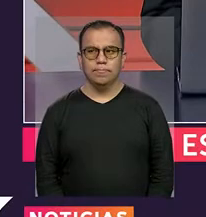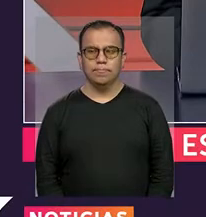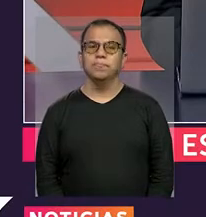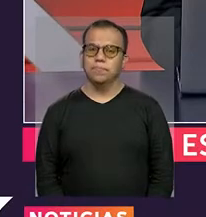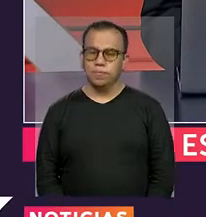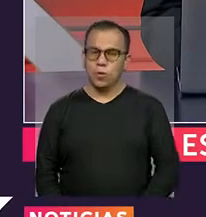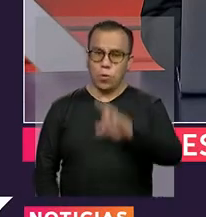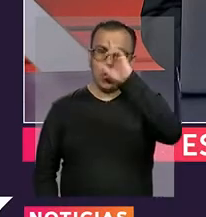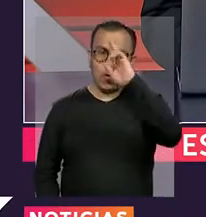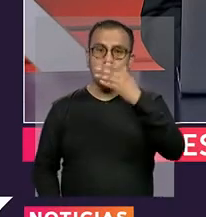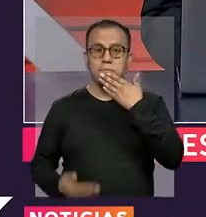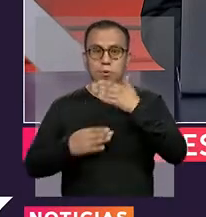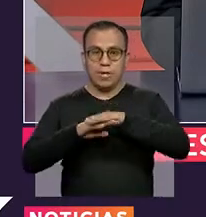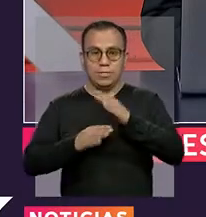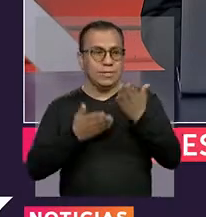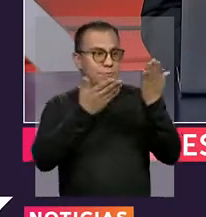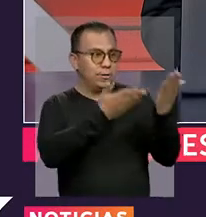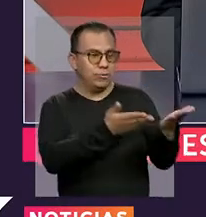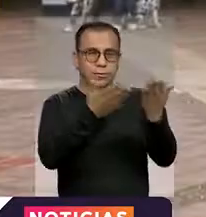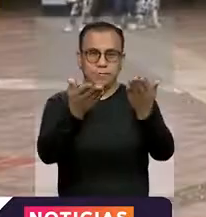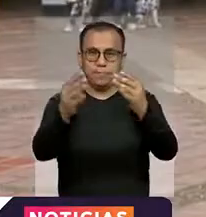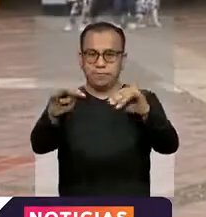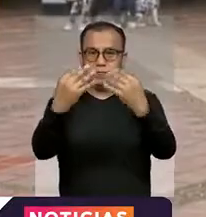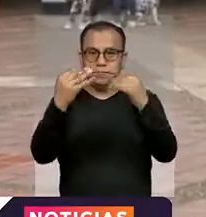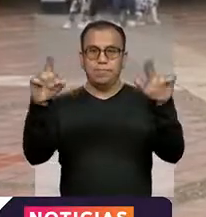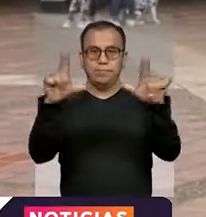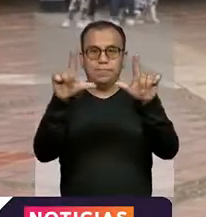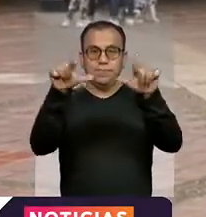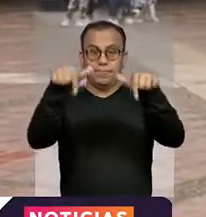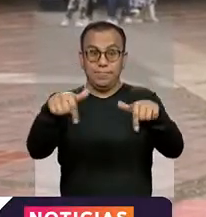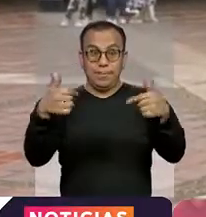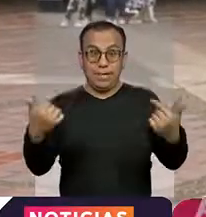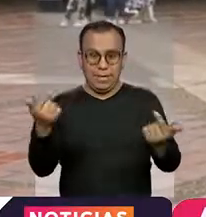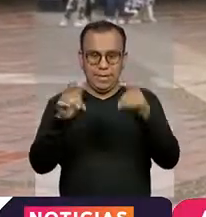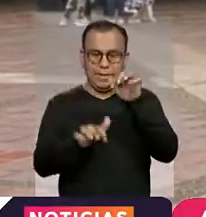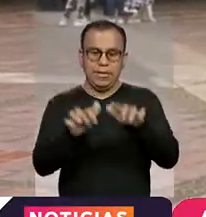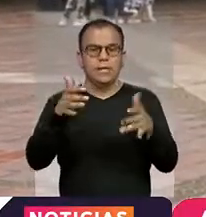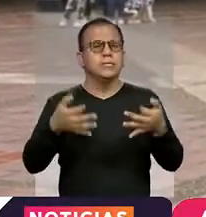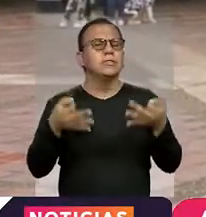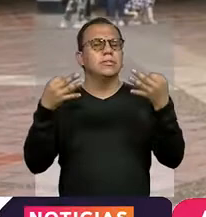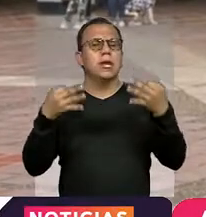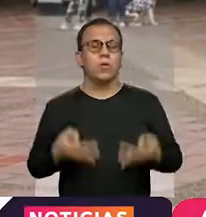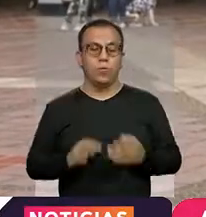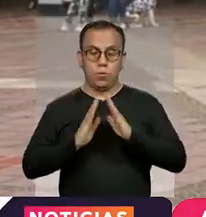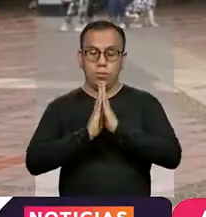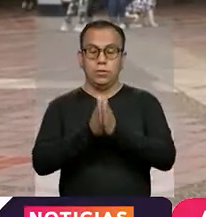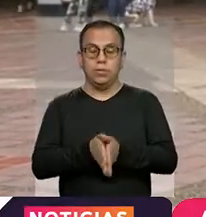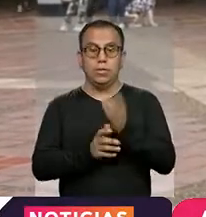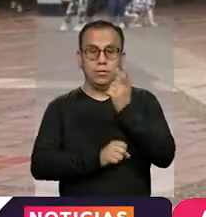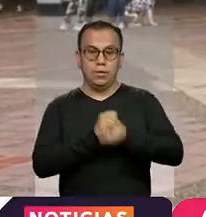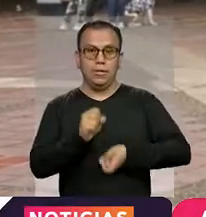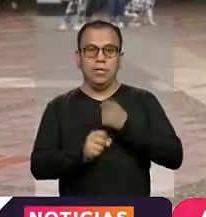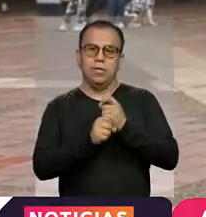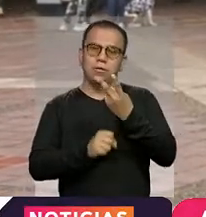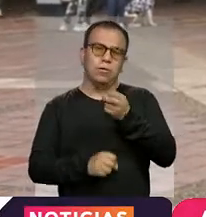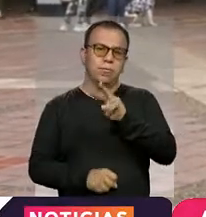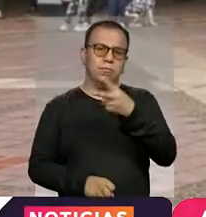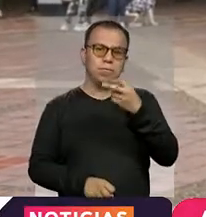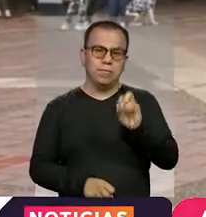Hola, buenas tardes para usted y para todos los televidentes. Según cifras de la Secretaría de Seguridad, en diciembre de 2020 se